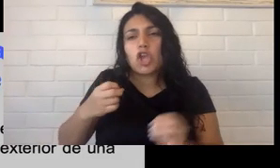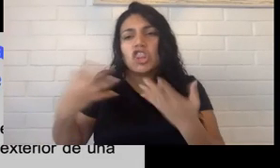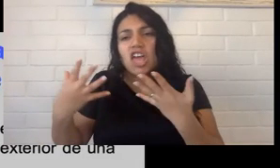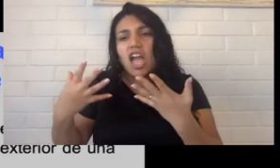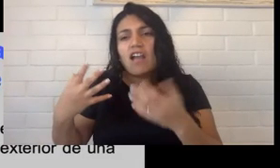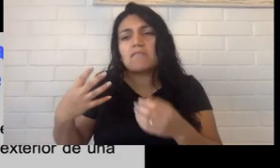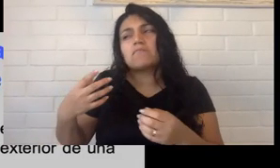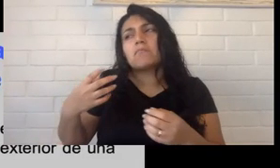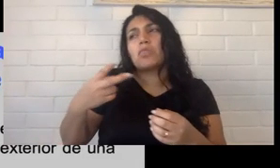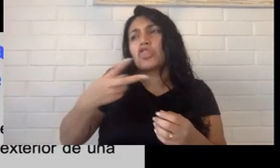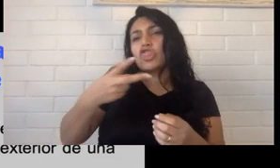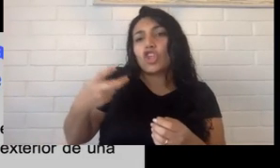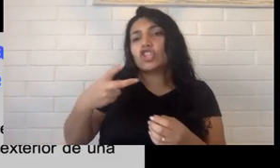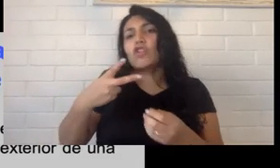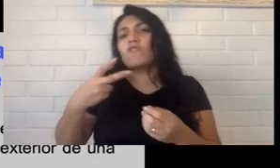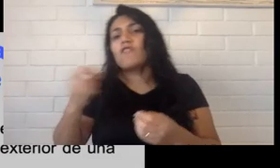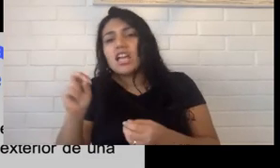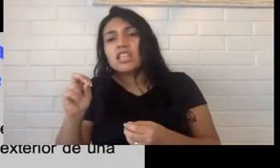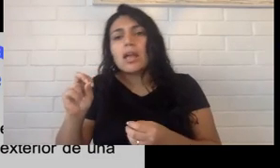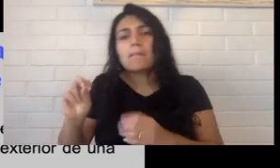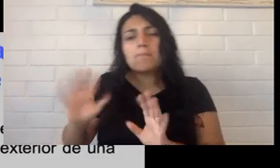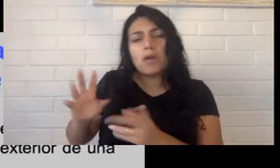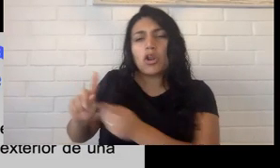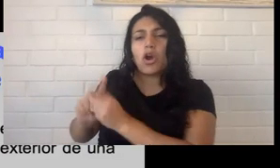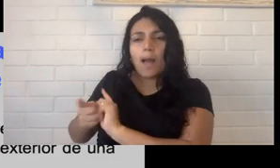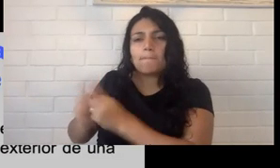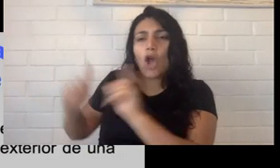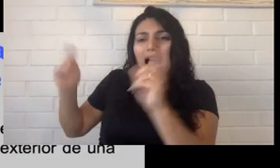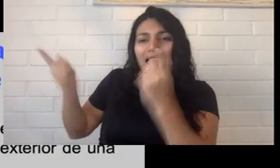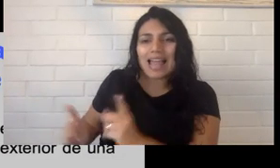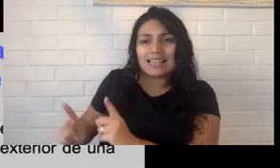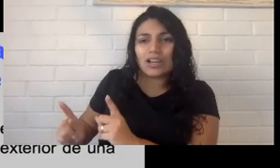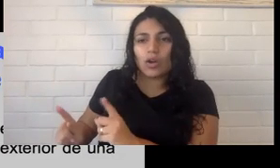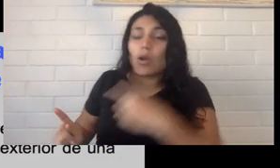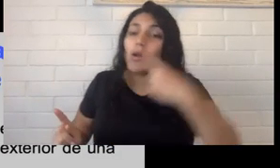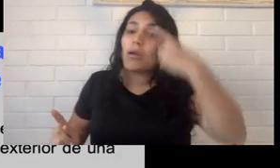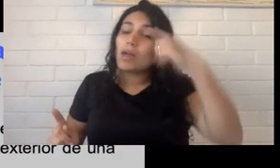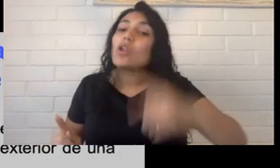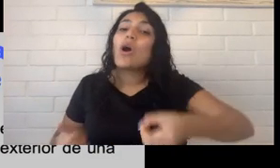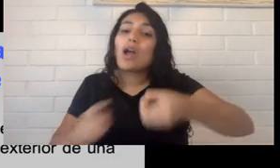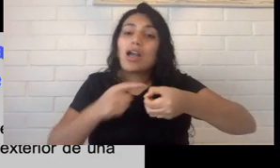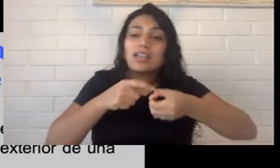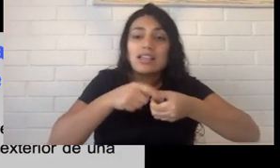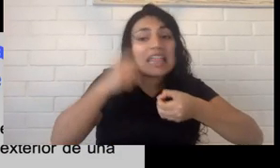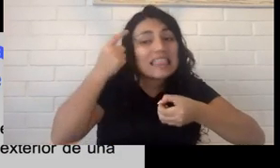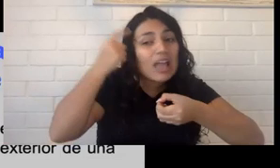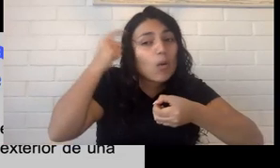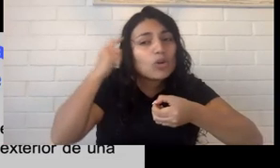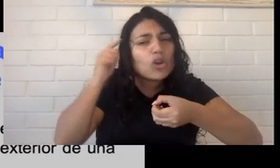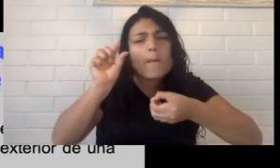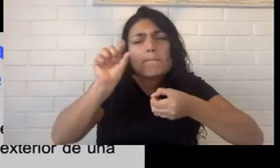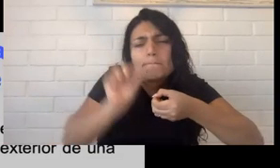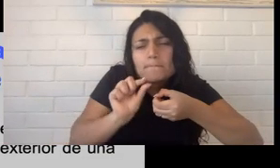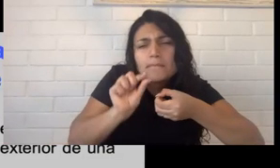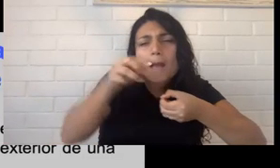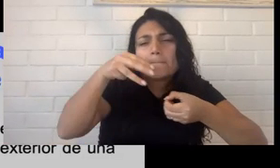voltios o 220 voltios, los cambios en voltaje en las neuronas son pequeñitos, son milivoltios,